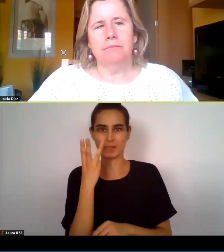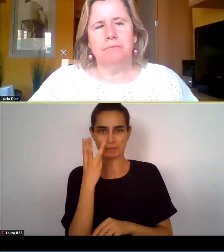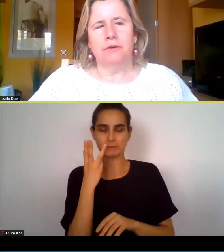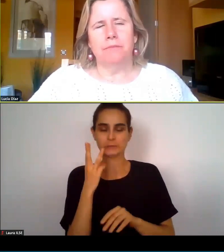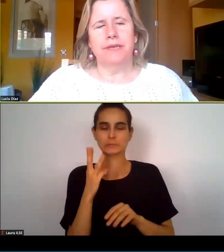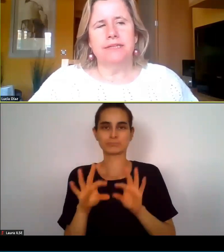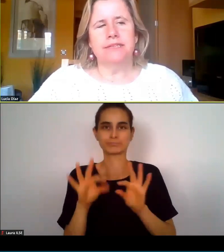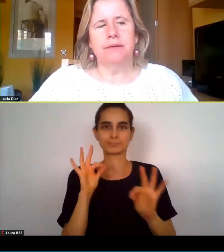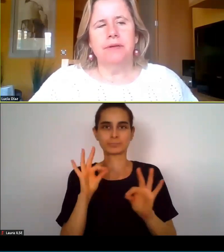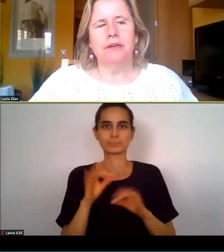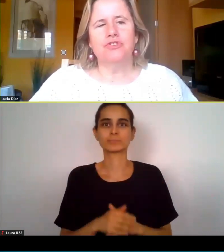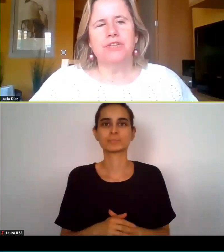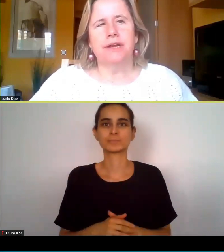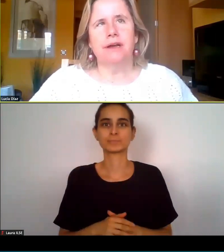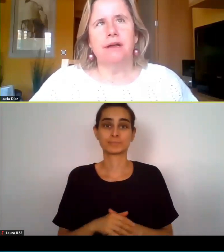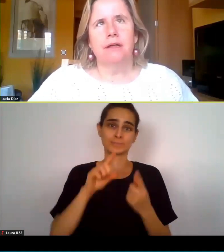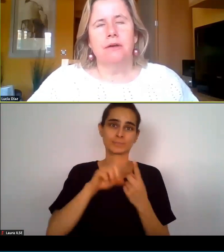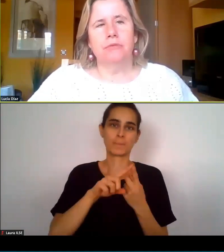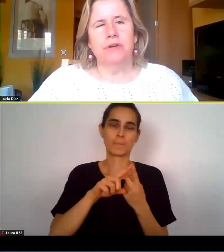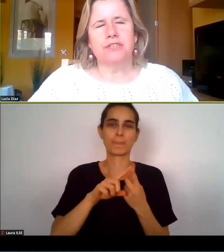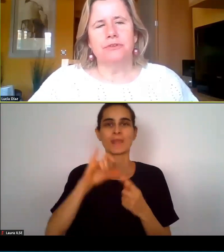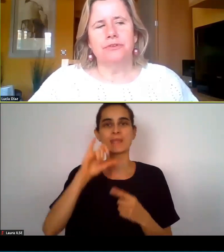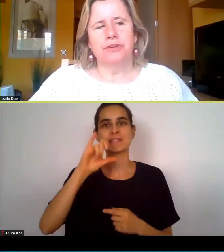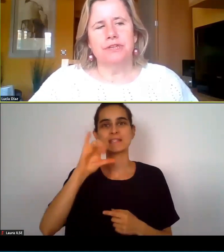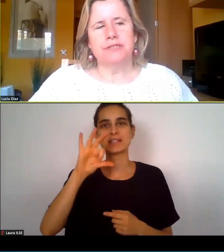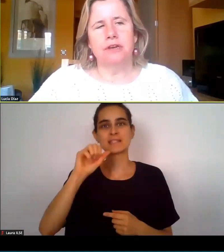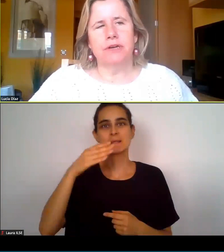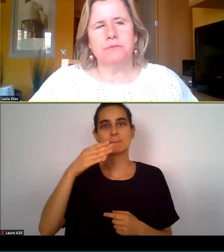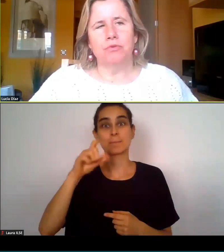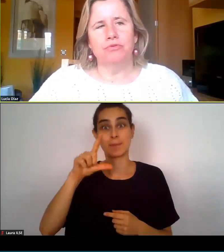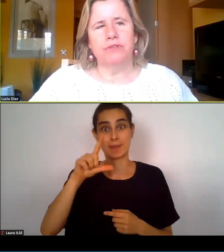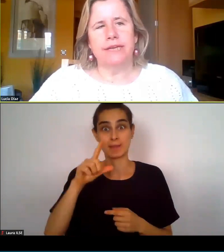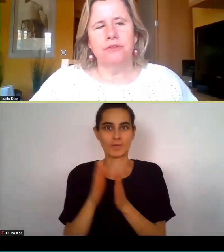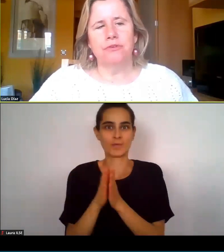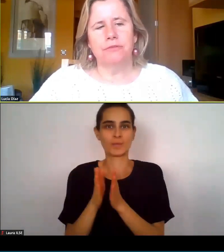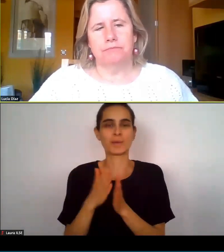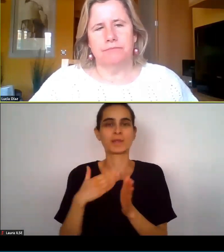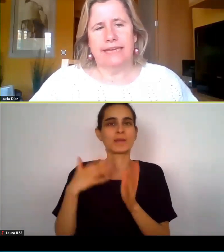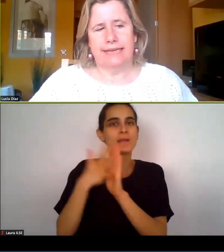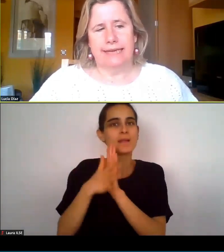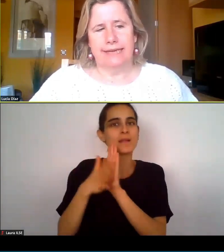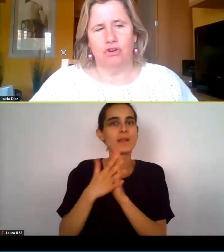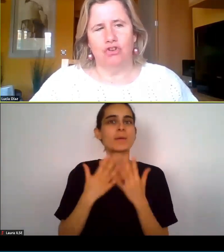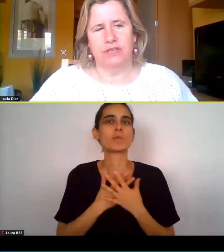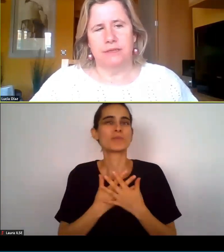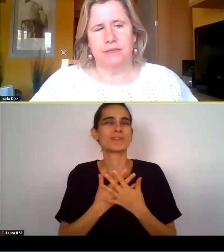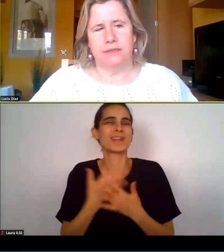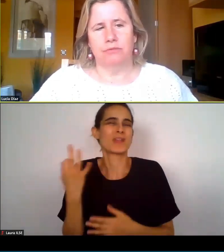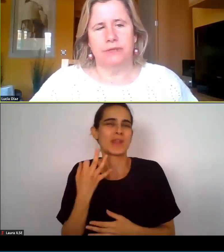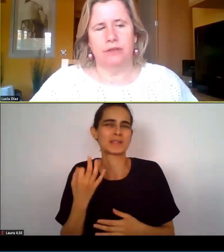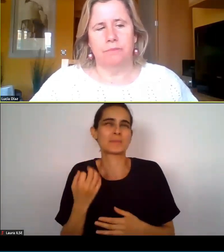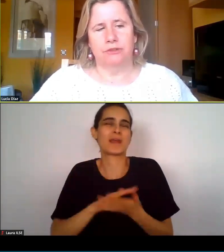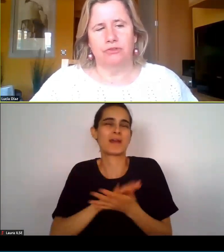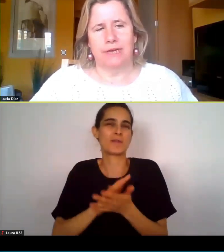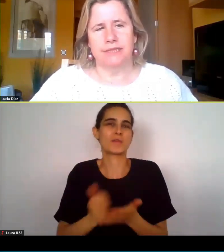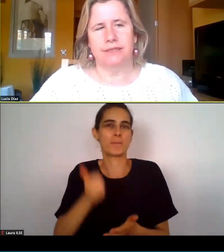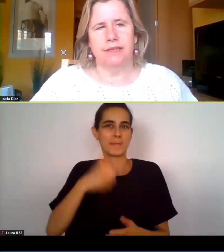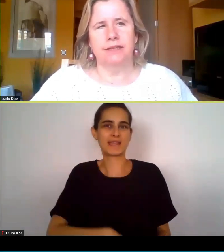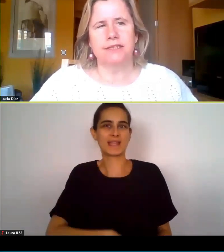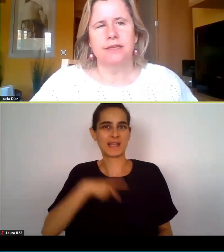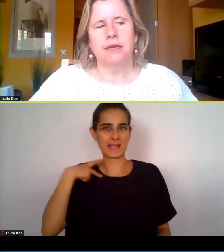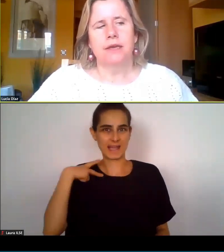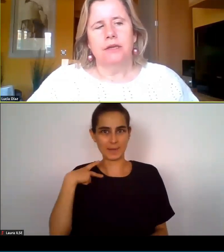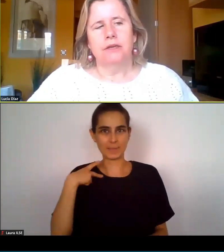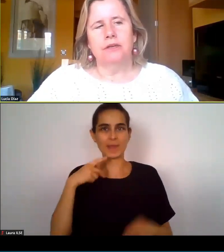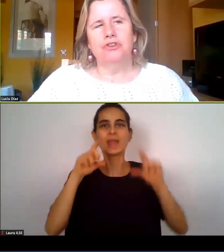Isabel, mi compañera Isabel, nos dará unas nociones de lo que es voluntariado en genérico, lo que es el voluntariado para todas las